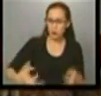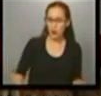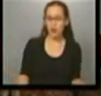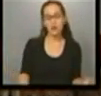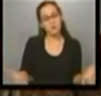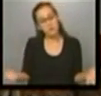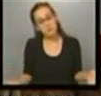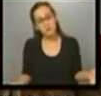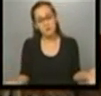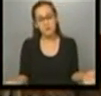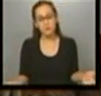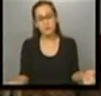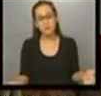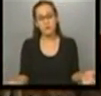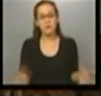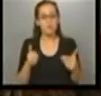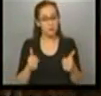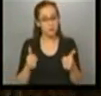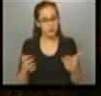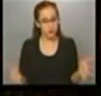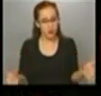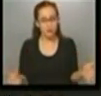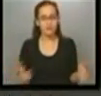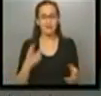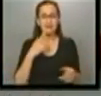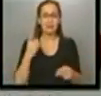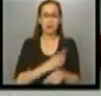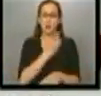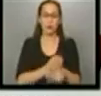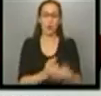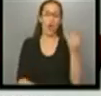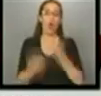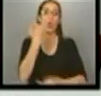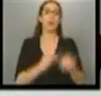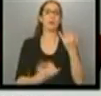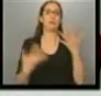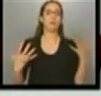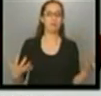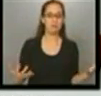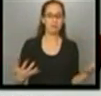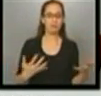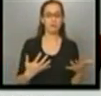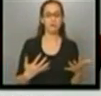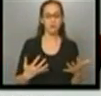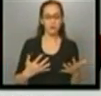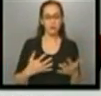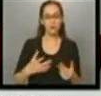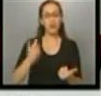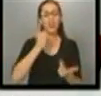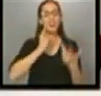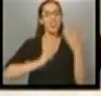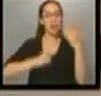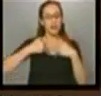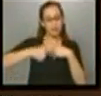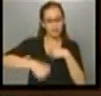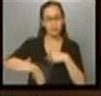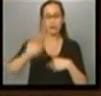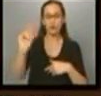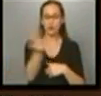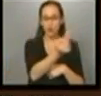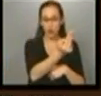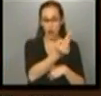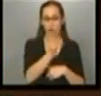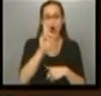bueno, bárbaro, no me lo llevó a contar. Unos días después de la muerte de Romina Yan, Yankelevich tuvo